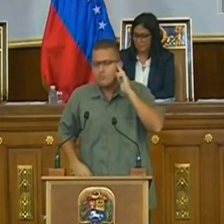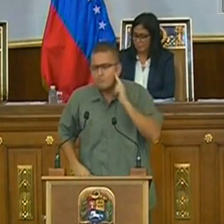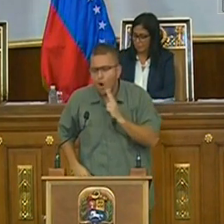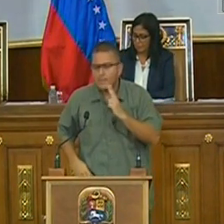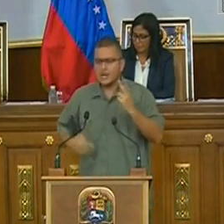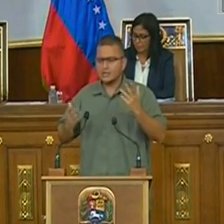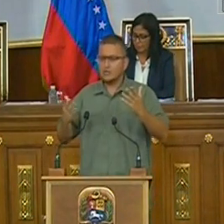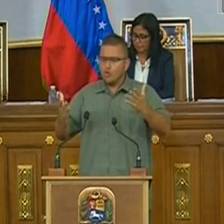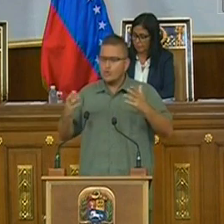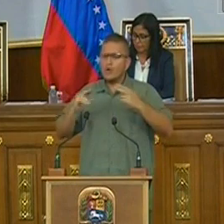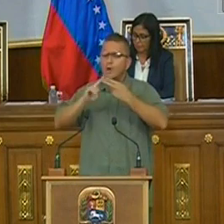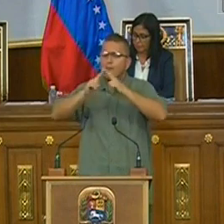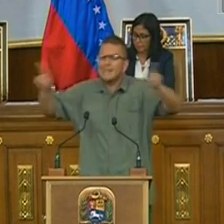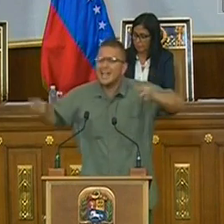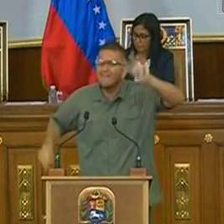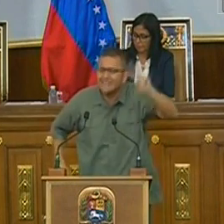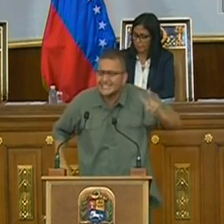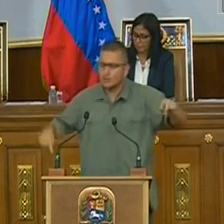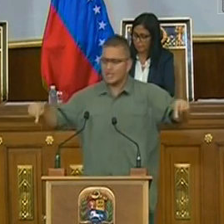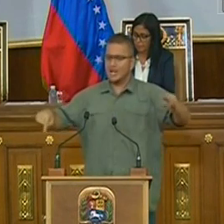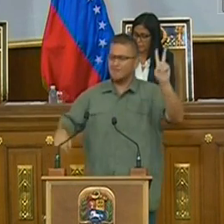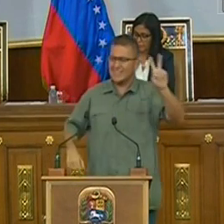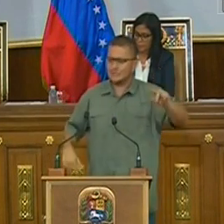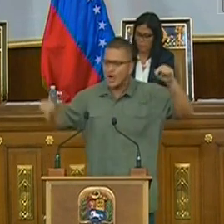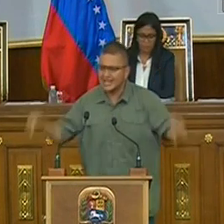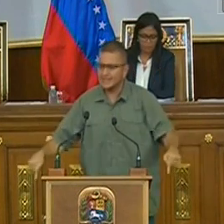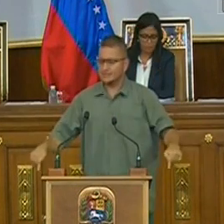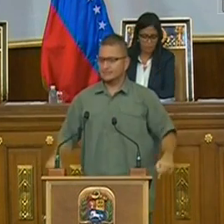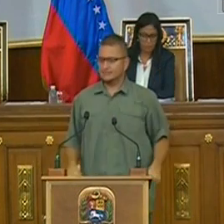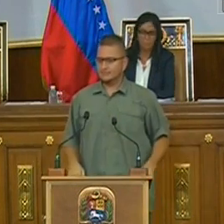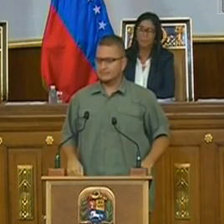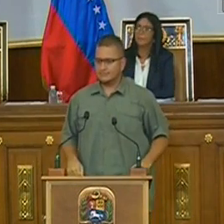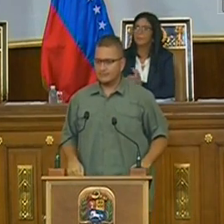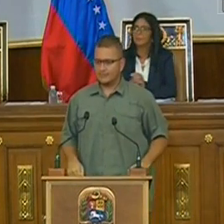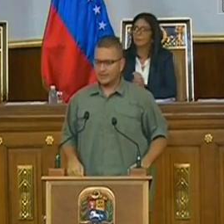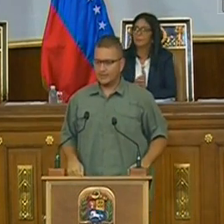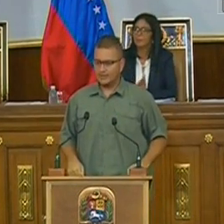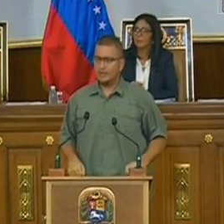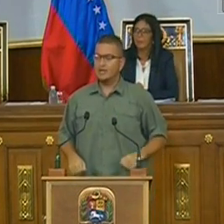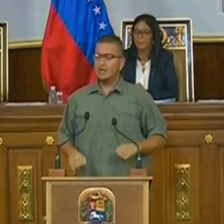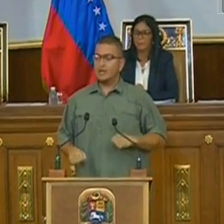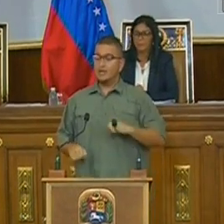Gracias a la Revolución Bolivariana, hemos logrado la paz en Venezuela.